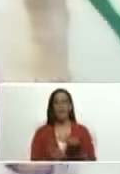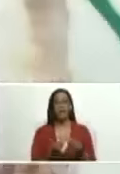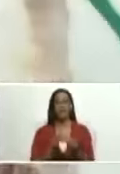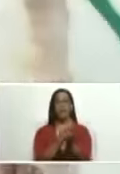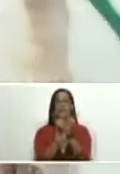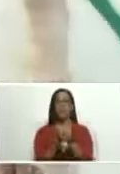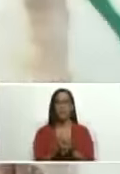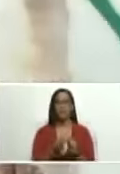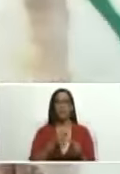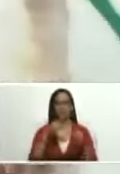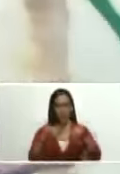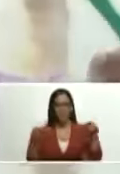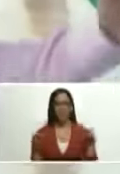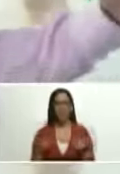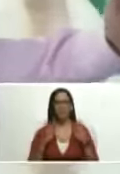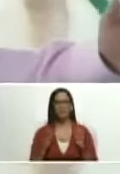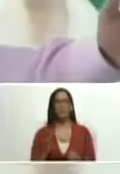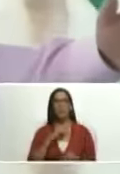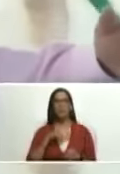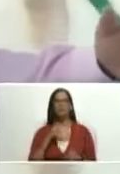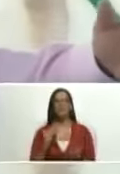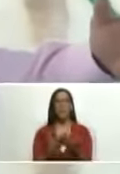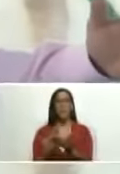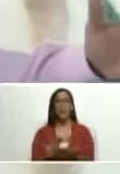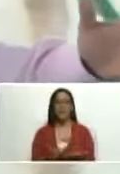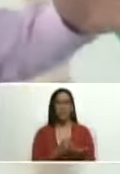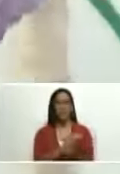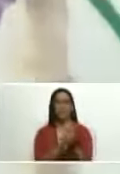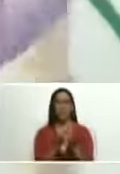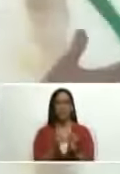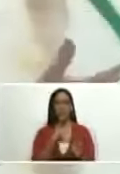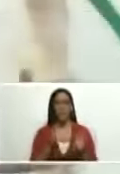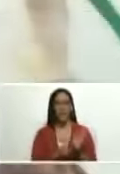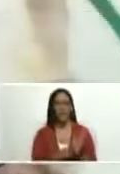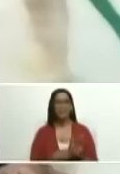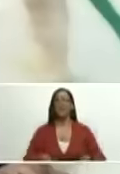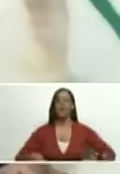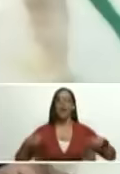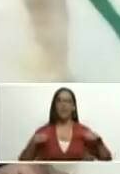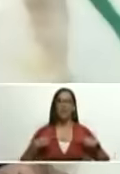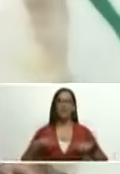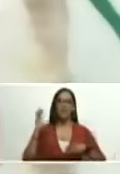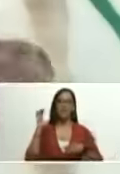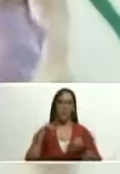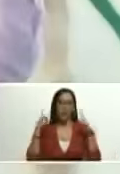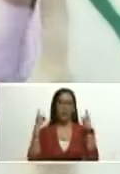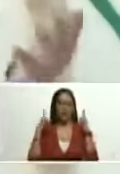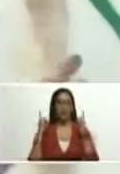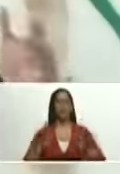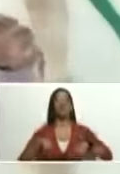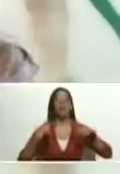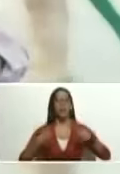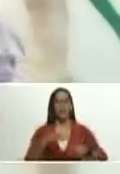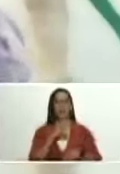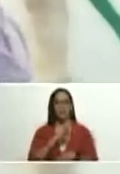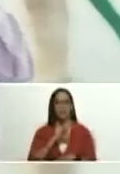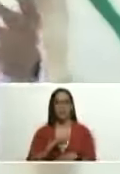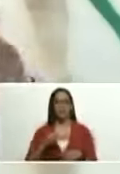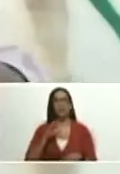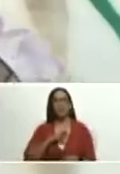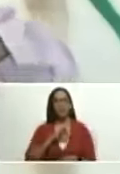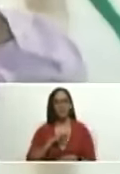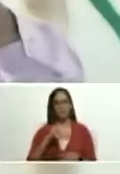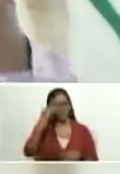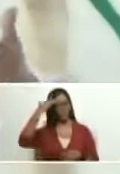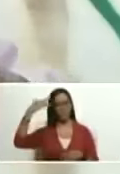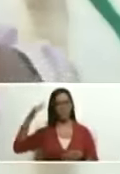transformación de estos espacios físicos, nosotros estamos planteando la transformación completa de la vida en el estado de La Guaira. Es la nueva sociedad, es la sociedad que